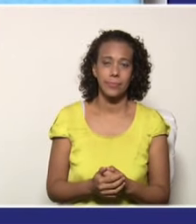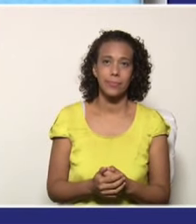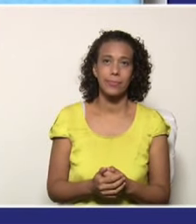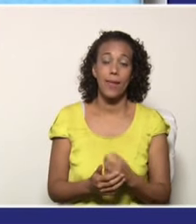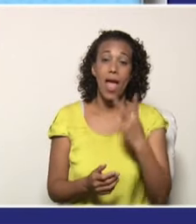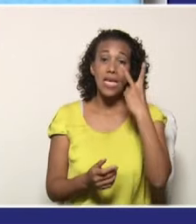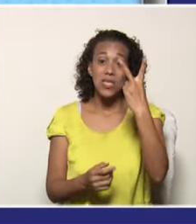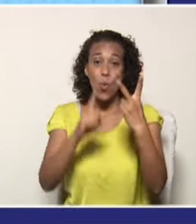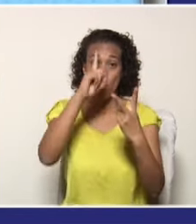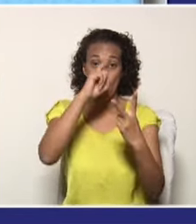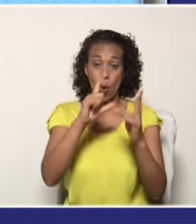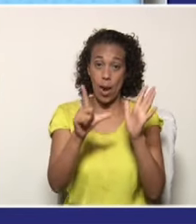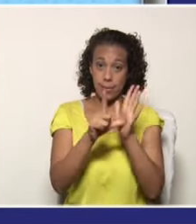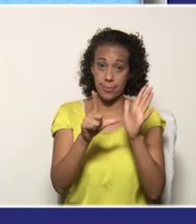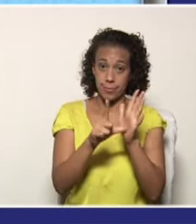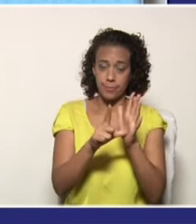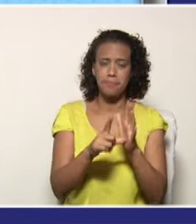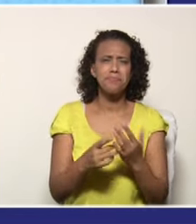Para segundo año,